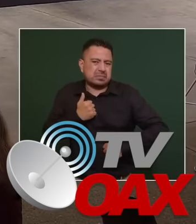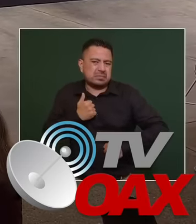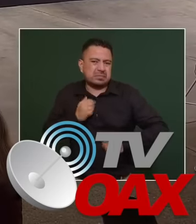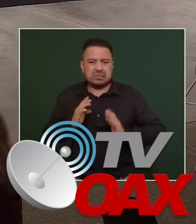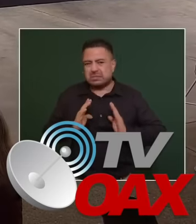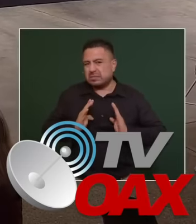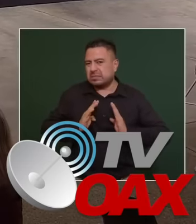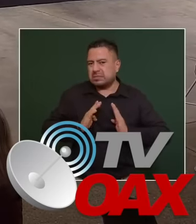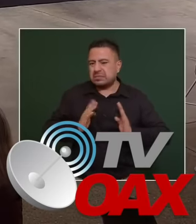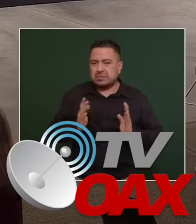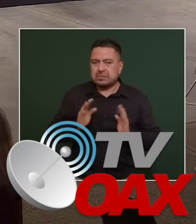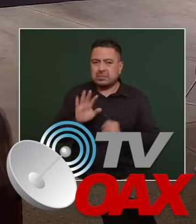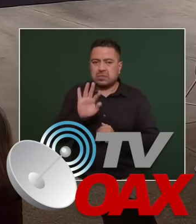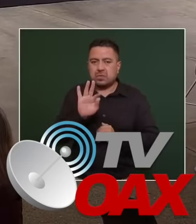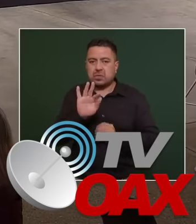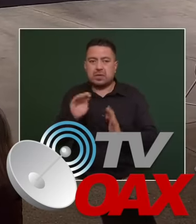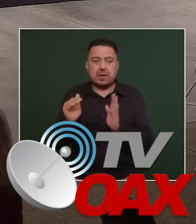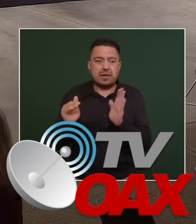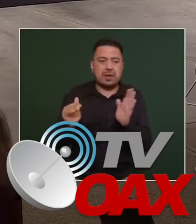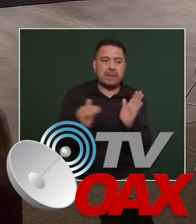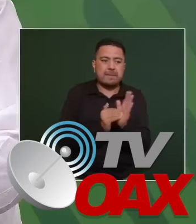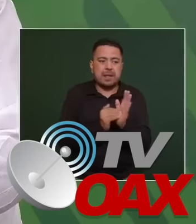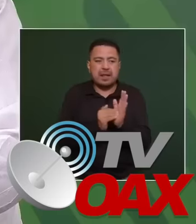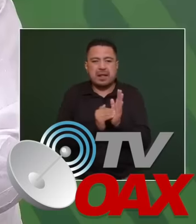secretario, 40 mil